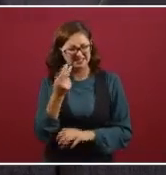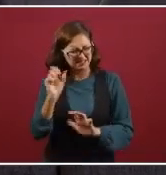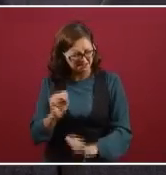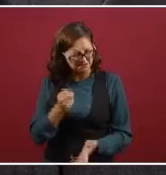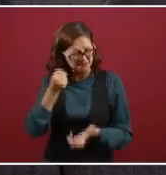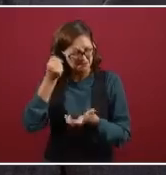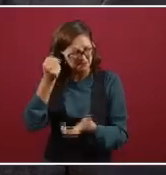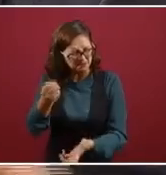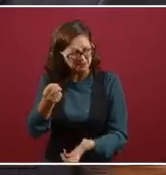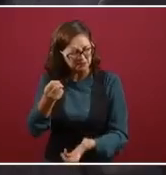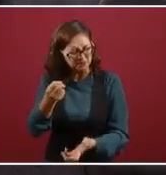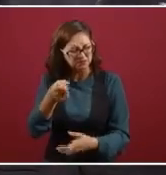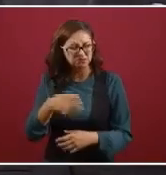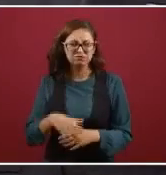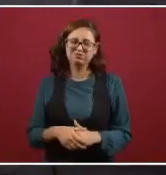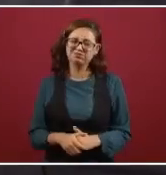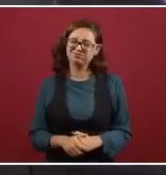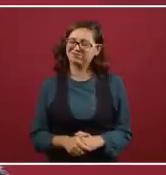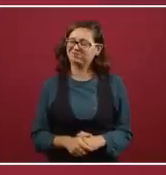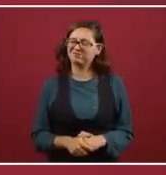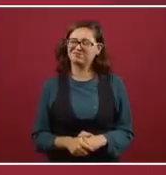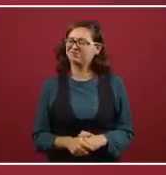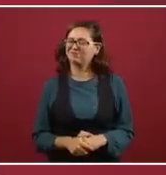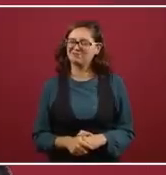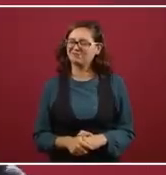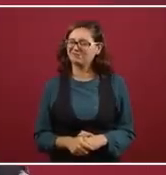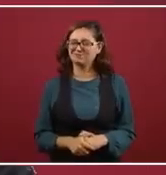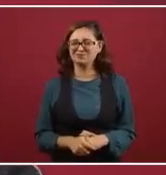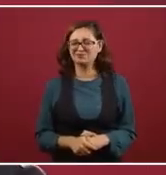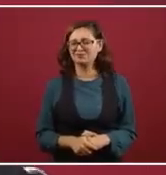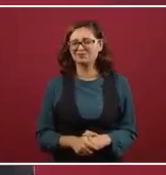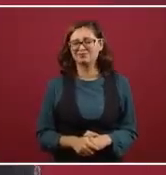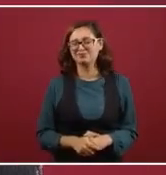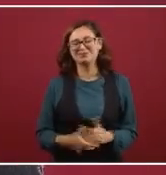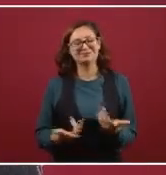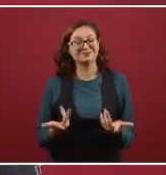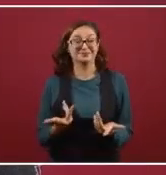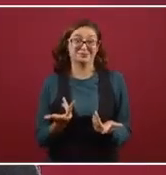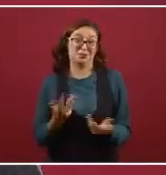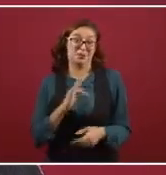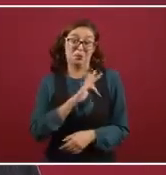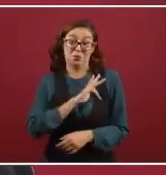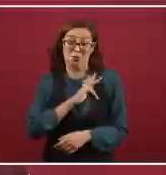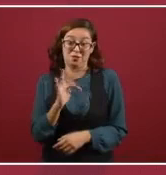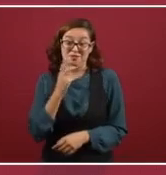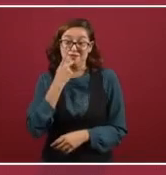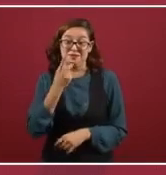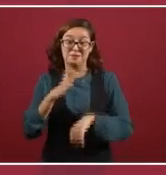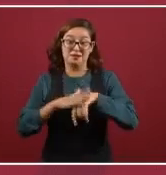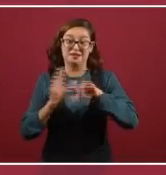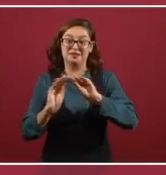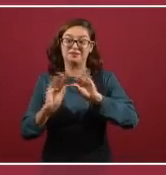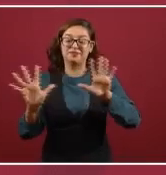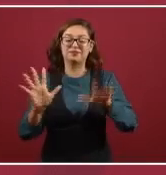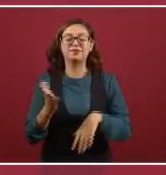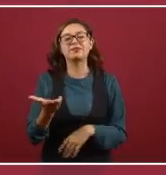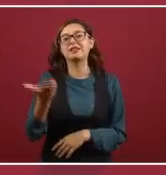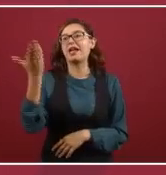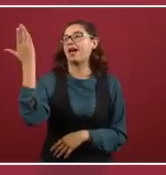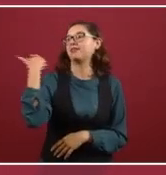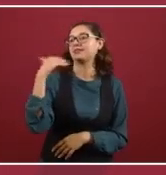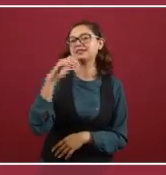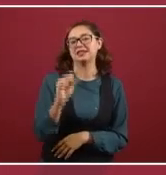Y es claro, ¿cuánto manejaba de presupuesto de la Secretaría de Comunicaciones